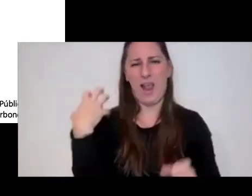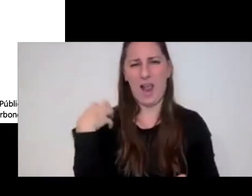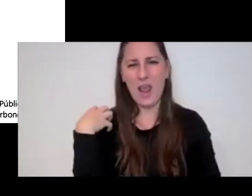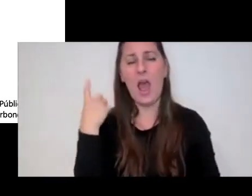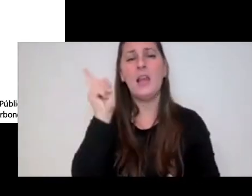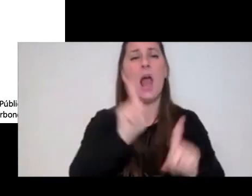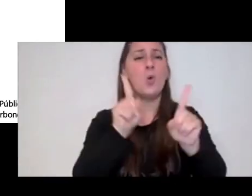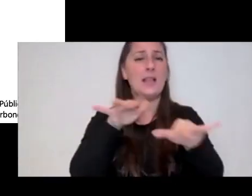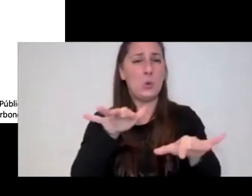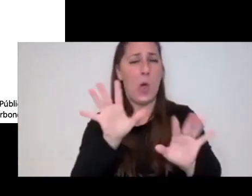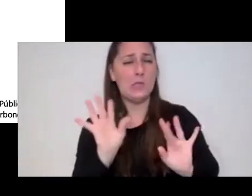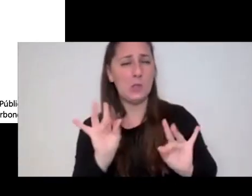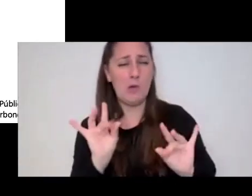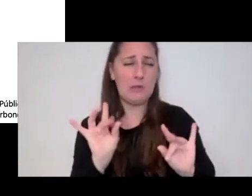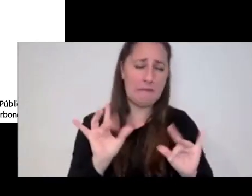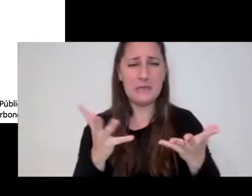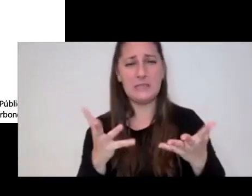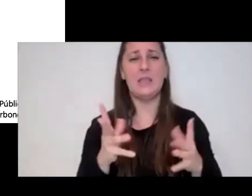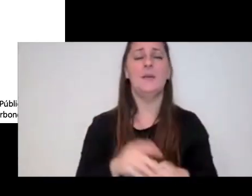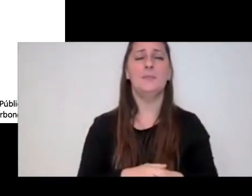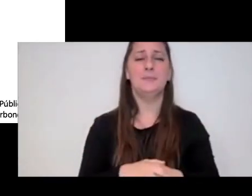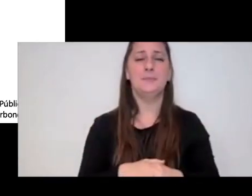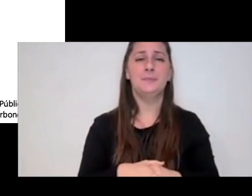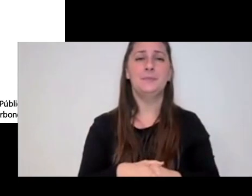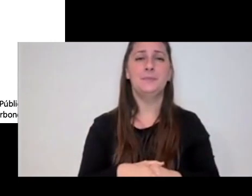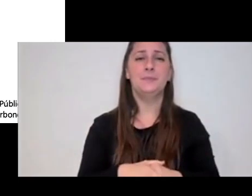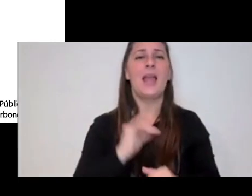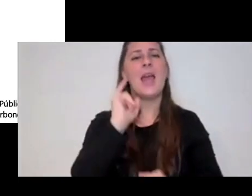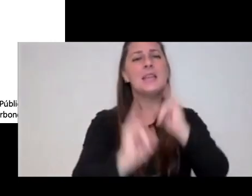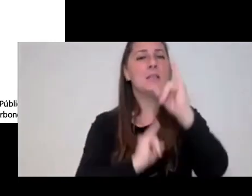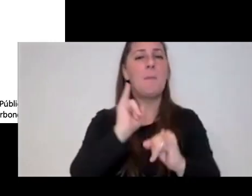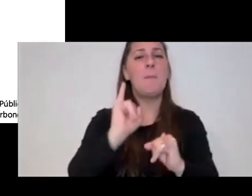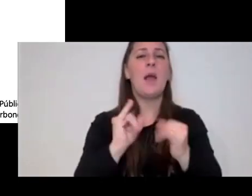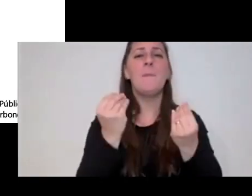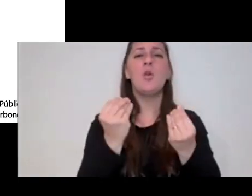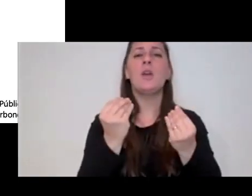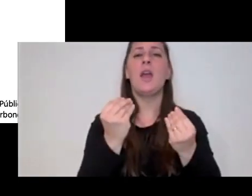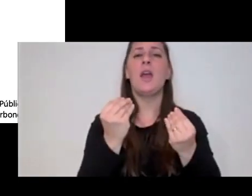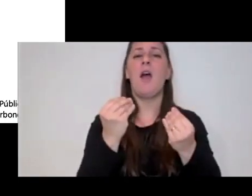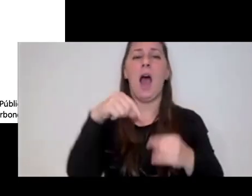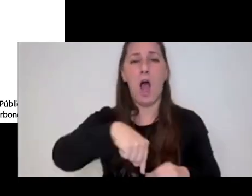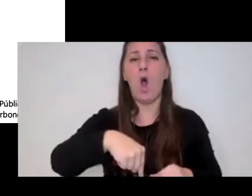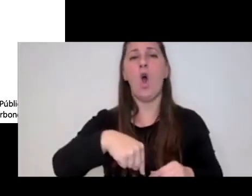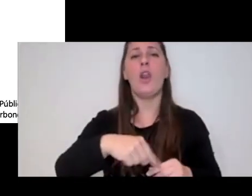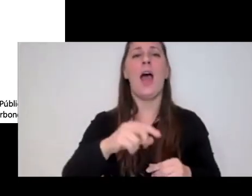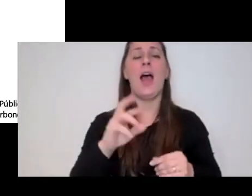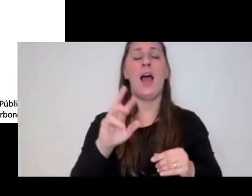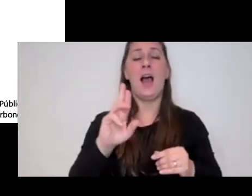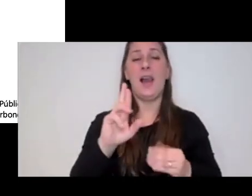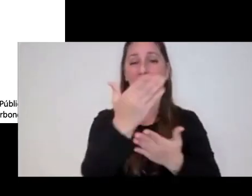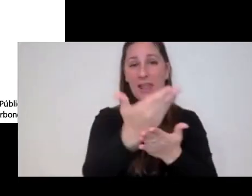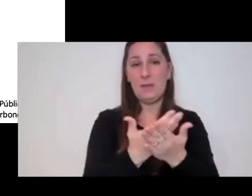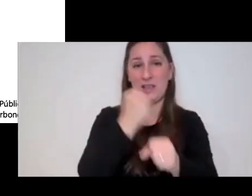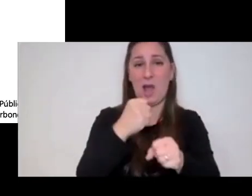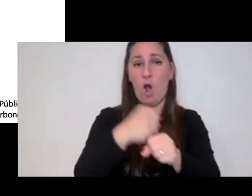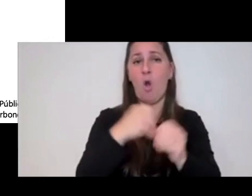hacen, así se quiere, a explicar un poco por qué la baja adhesión al régimen al día de la fecha, o algunas